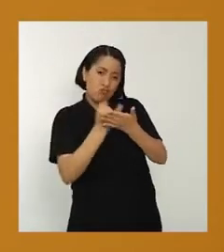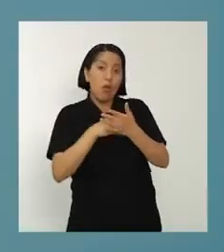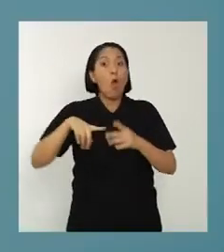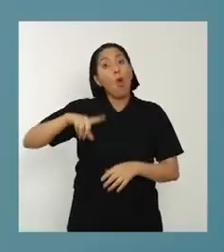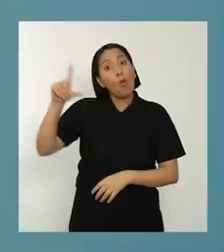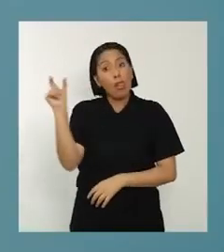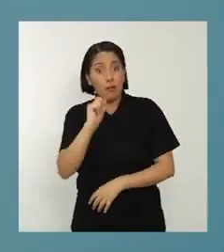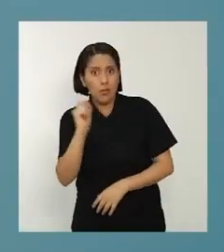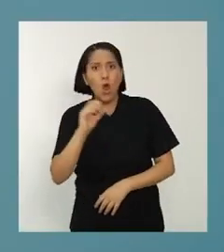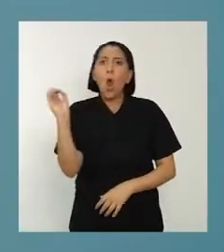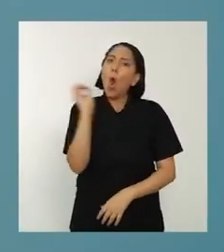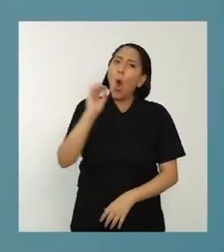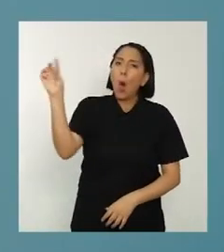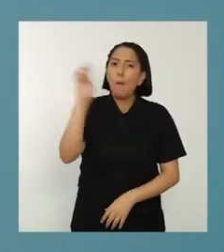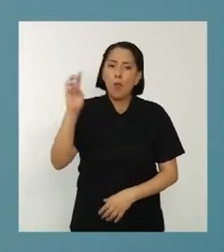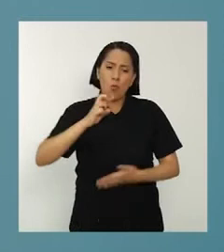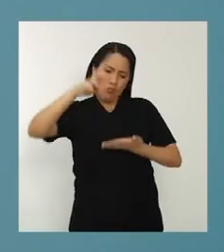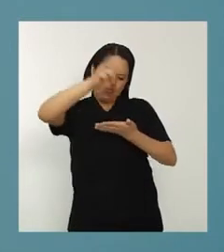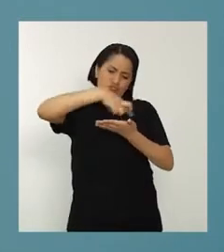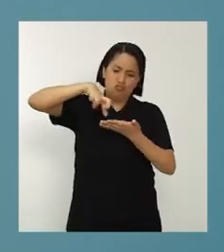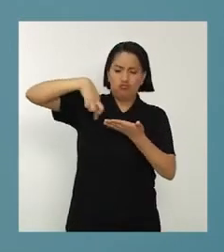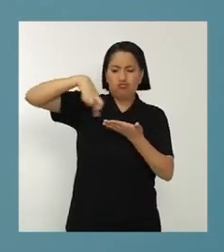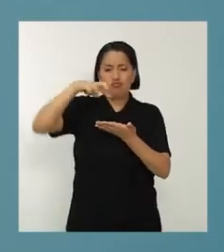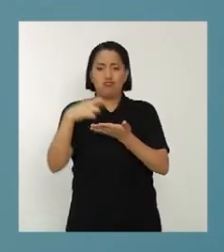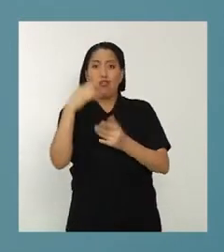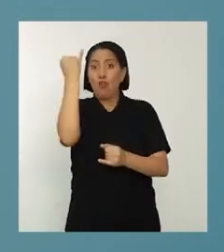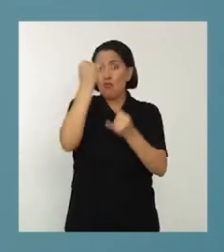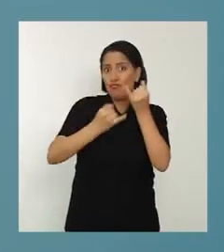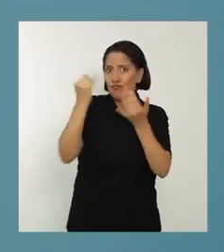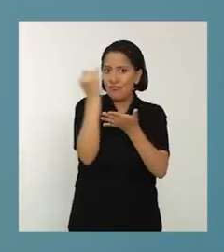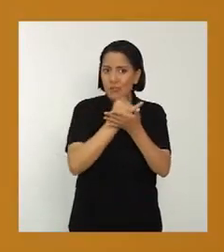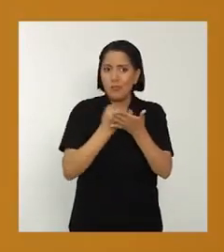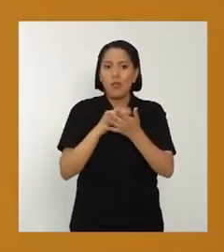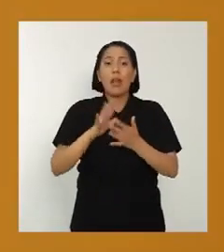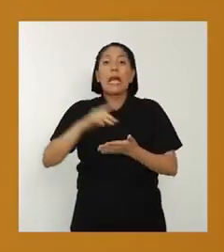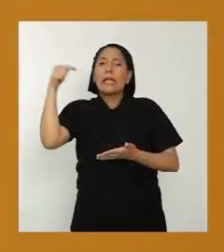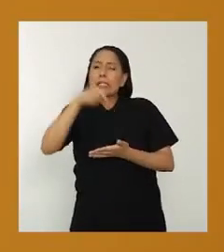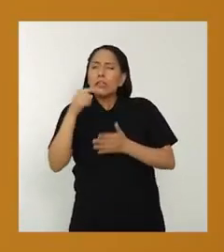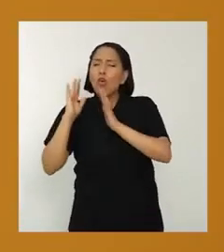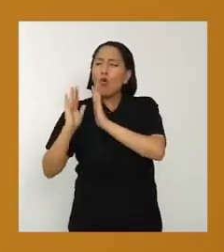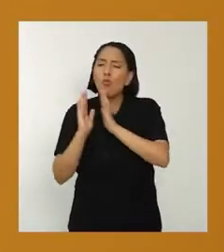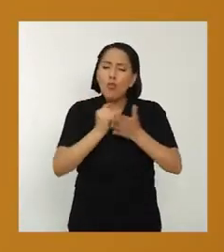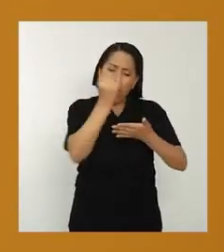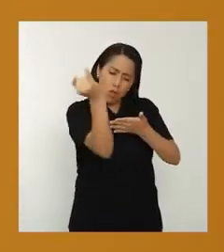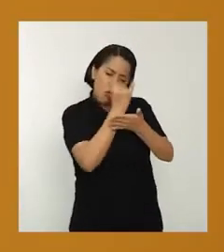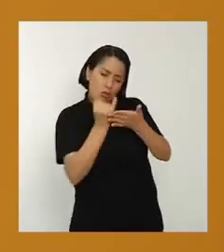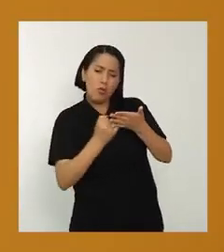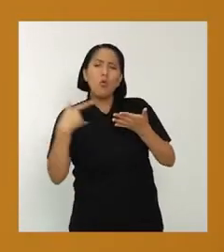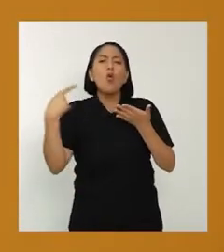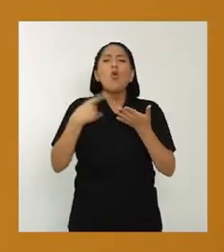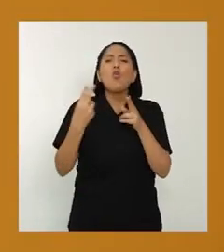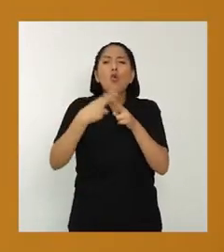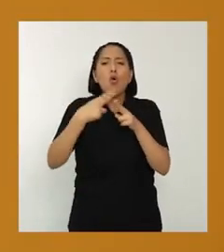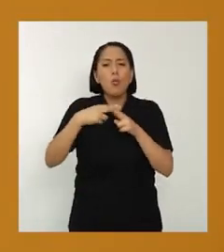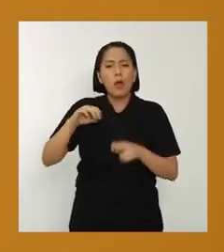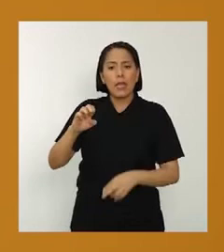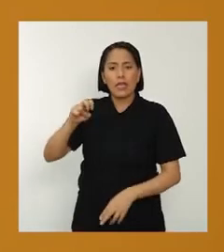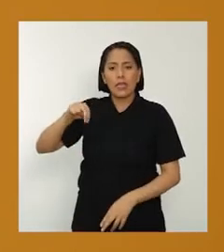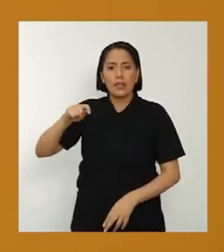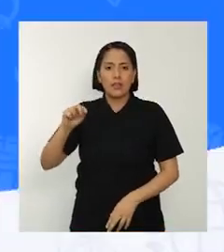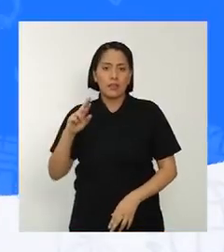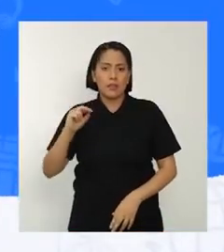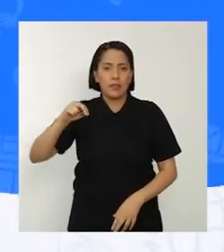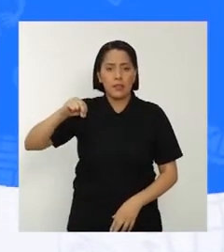un lapicero o plumón para marcar finalmente lo que quedará de nuestro dibujo. Este proceso en el dibujo del cómic se le llama